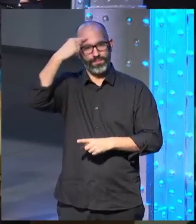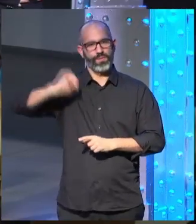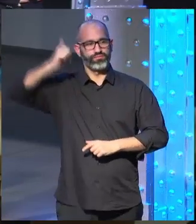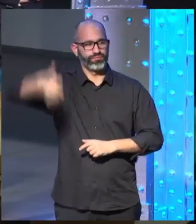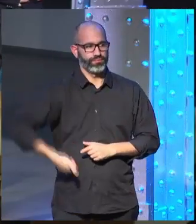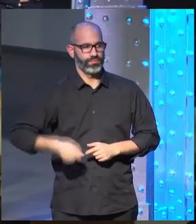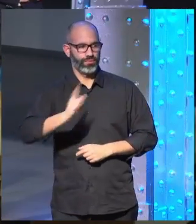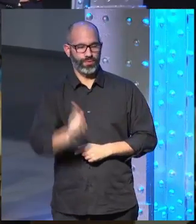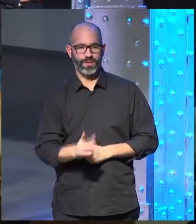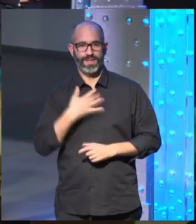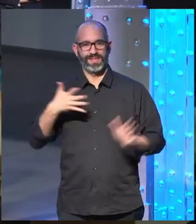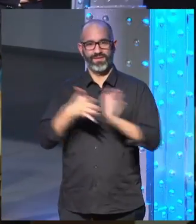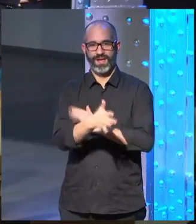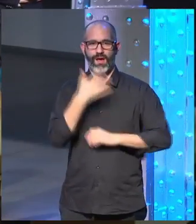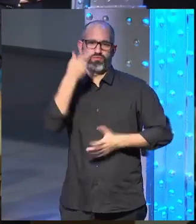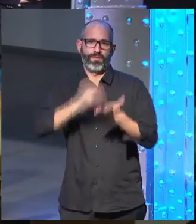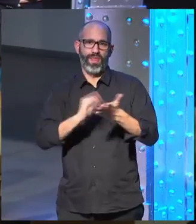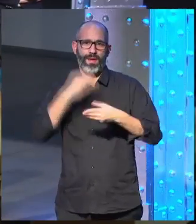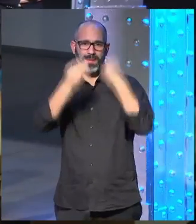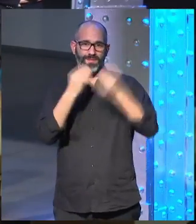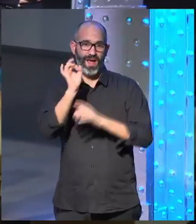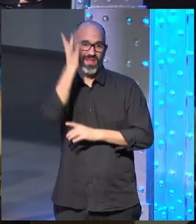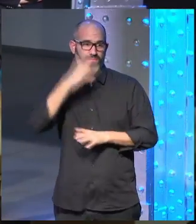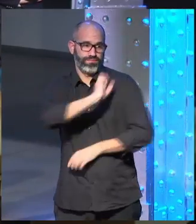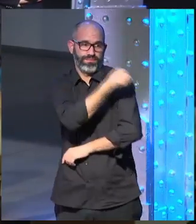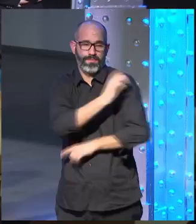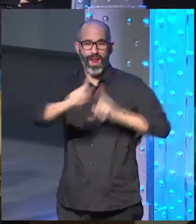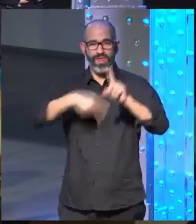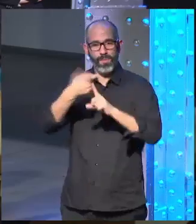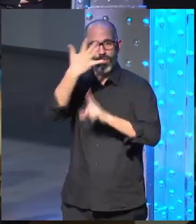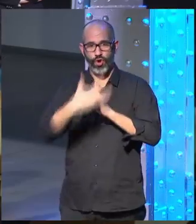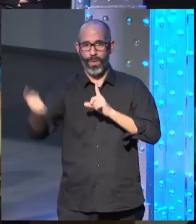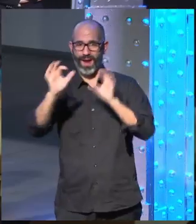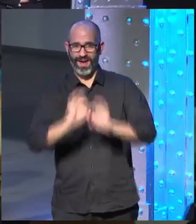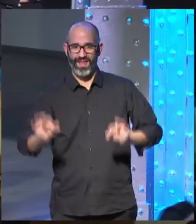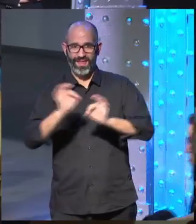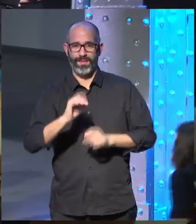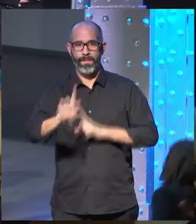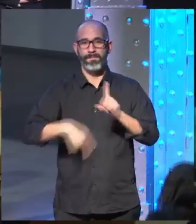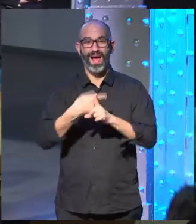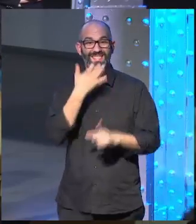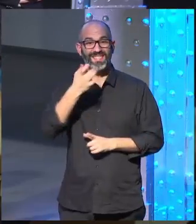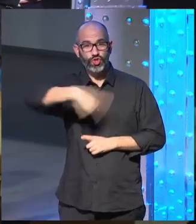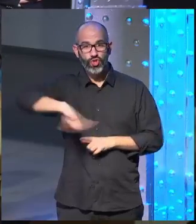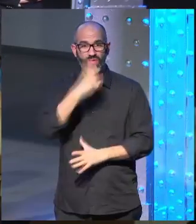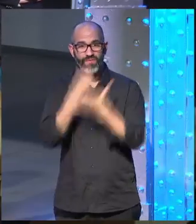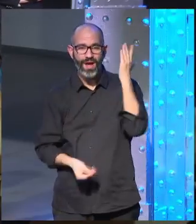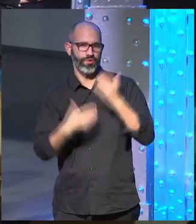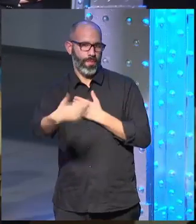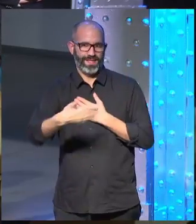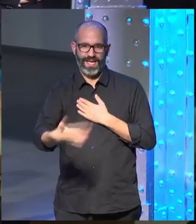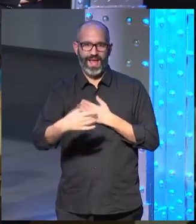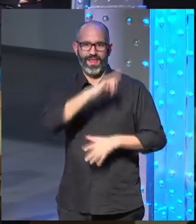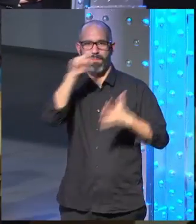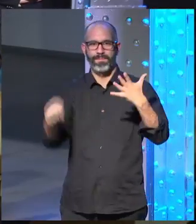ser mantenidas con las ideas para evitar que sean robadas. Es un poco esta idea. Quinta, fallar es normal. Seis, las